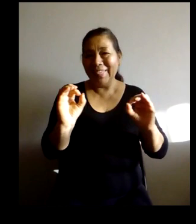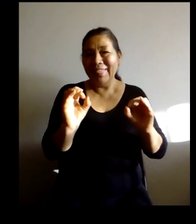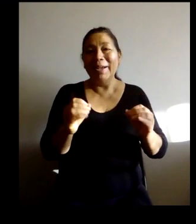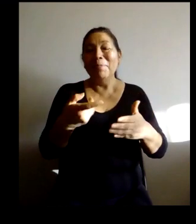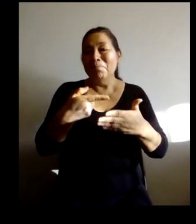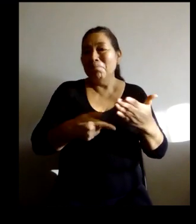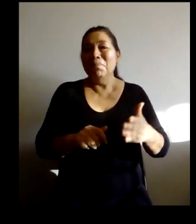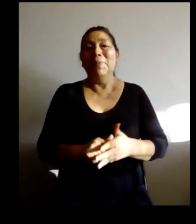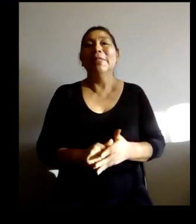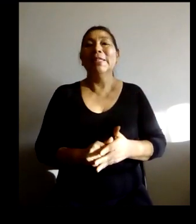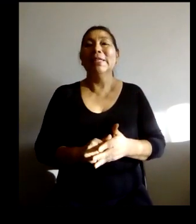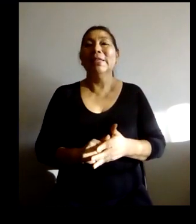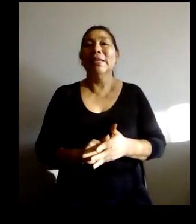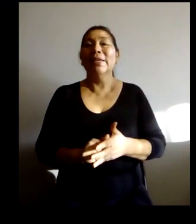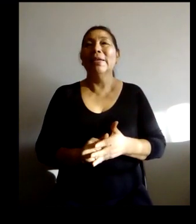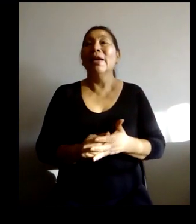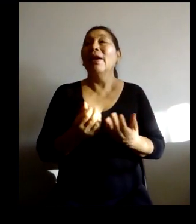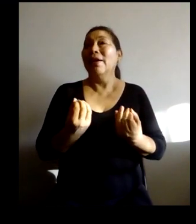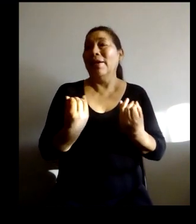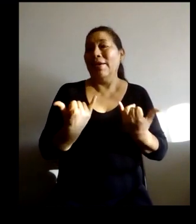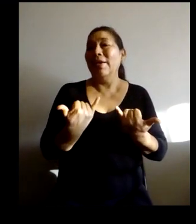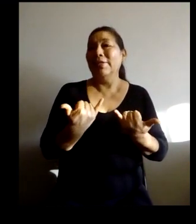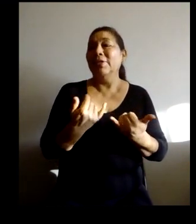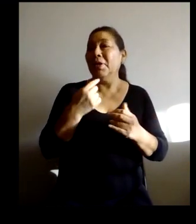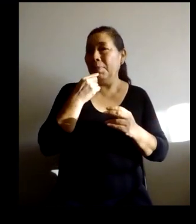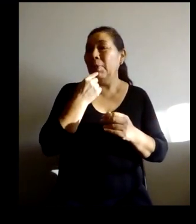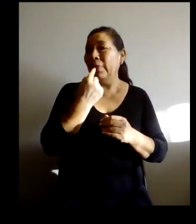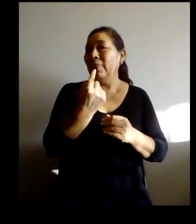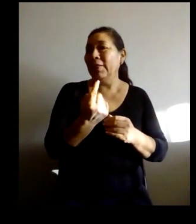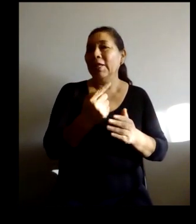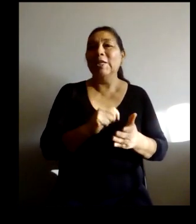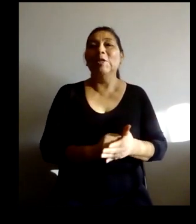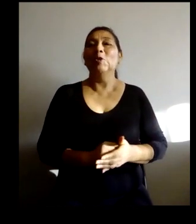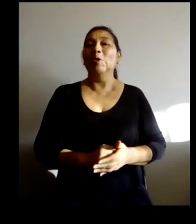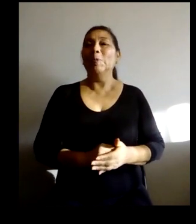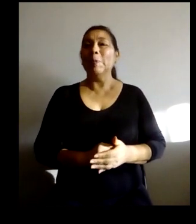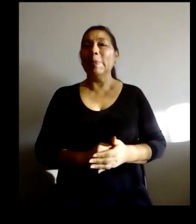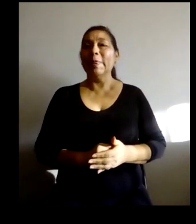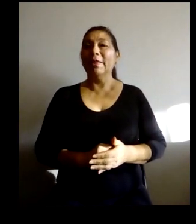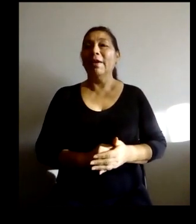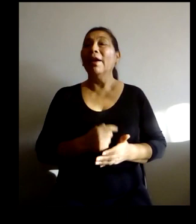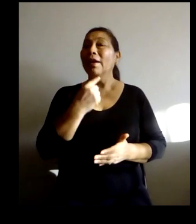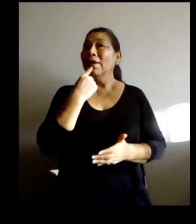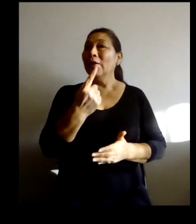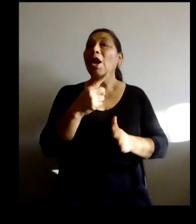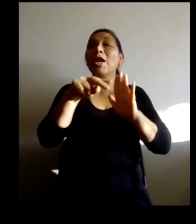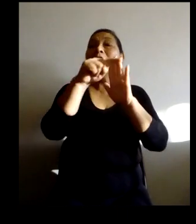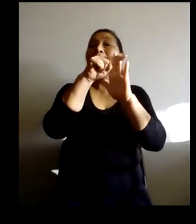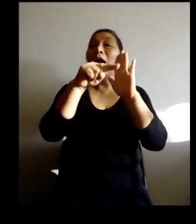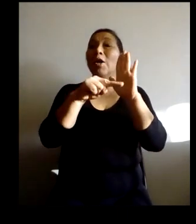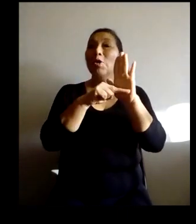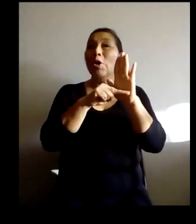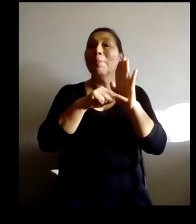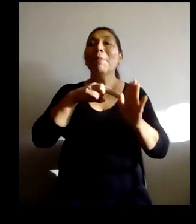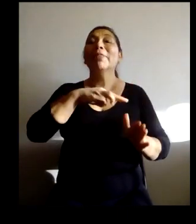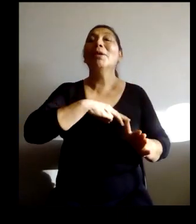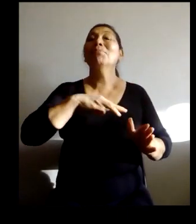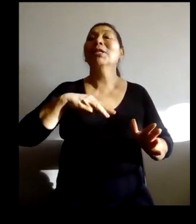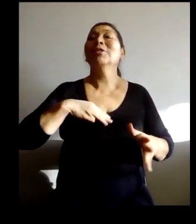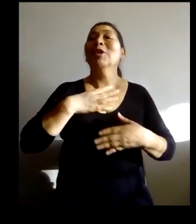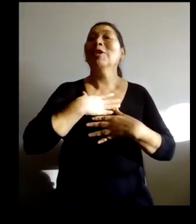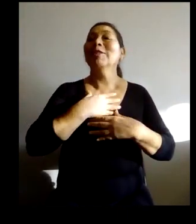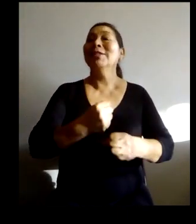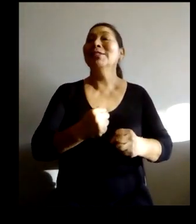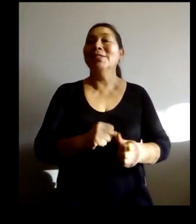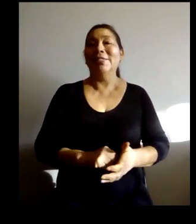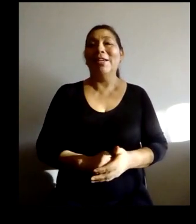evocados, ¿no? Y este es lo que hemos señalado, que es lo que señala la norma técnica del Ministerio de